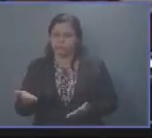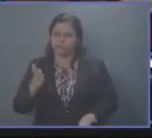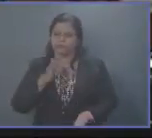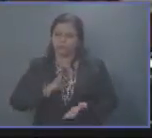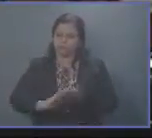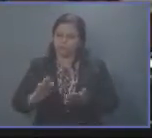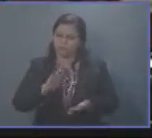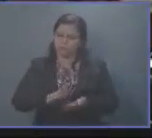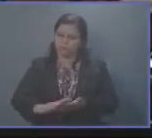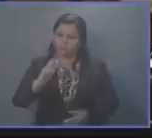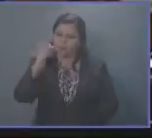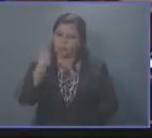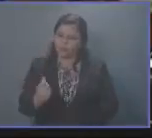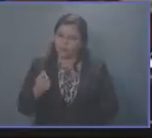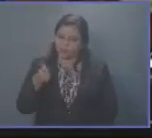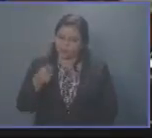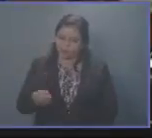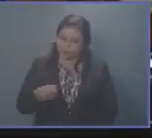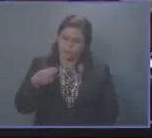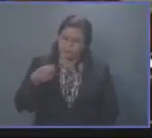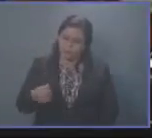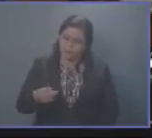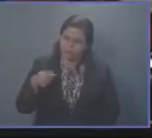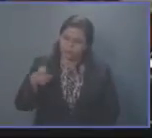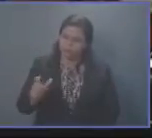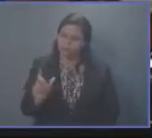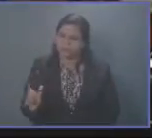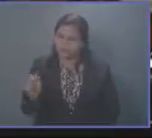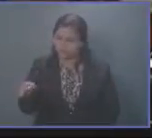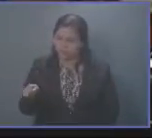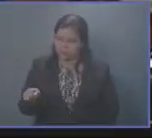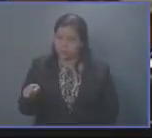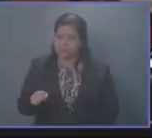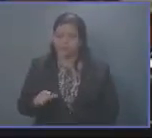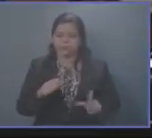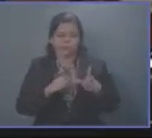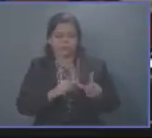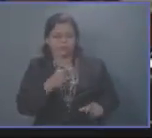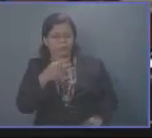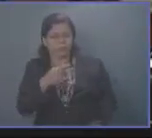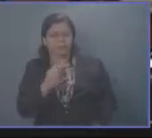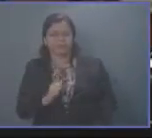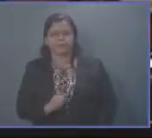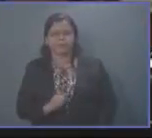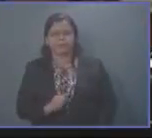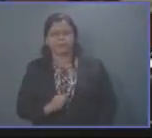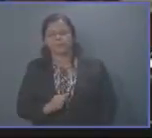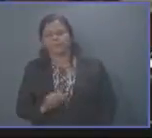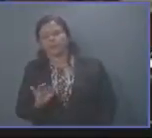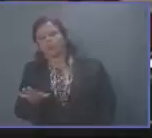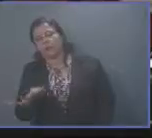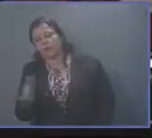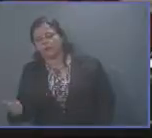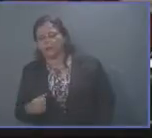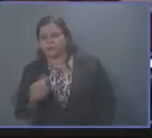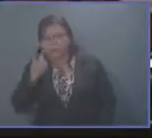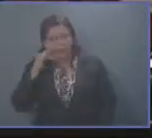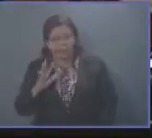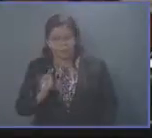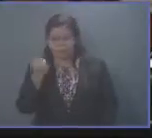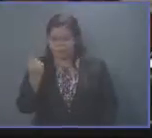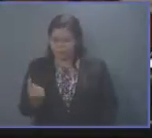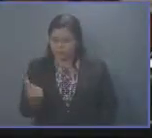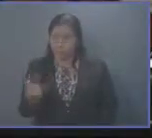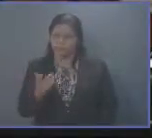cuotas a través de tarjeta de crédito. Literal G. En aquellos casos en que el tarjetaviente